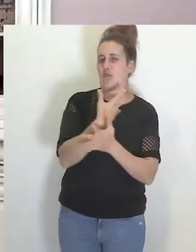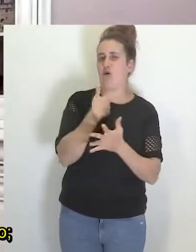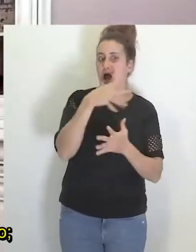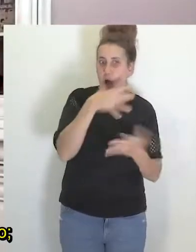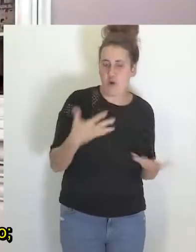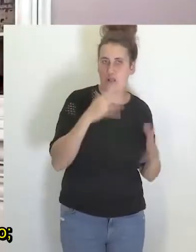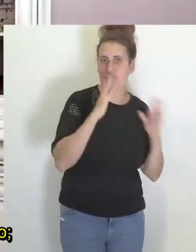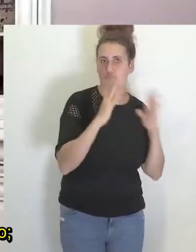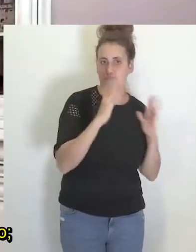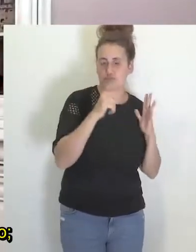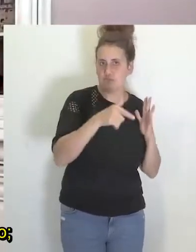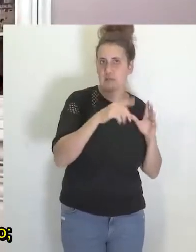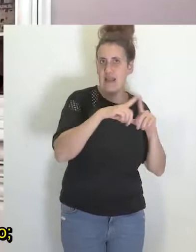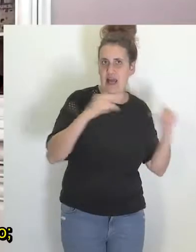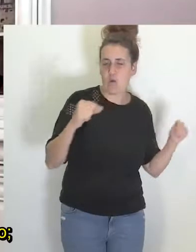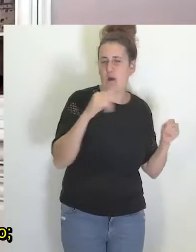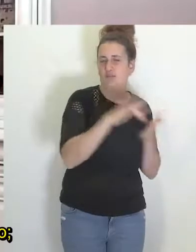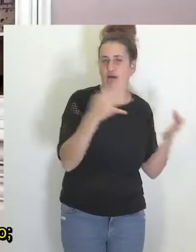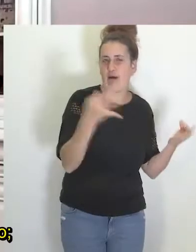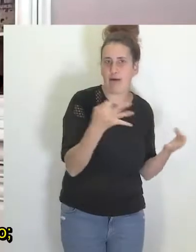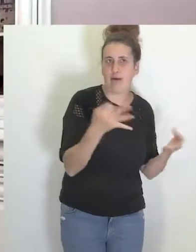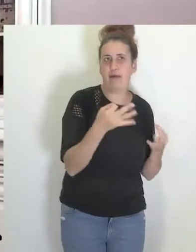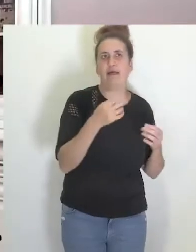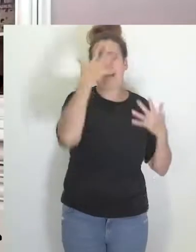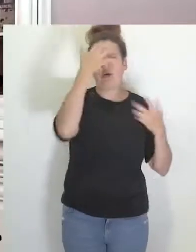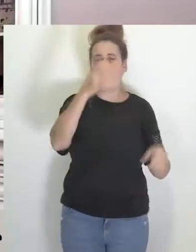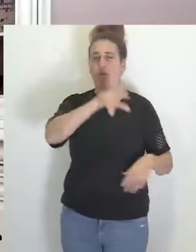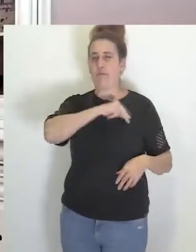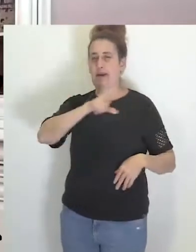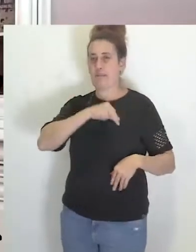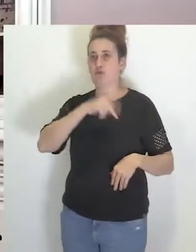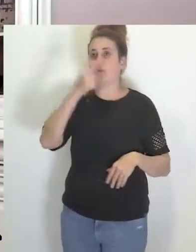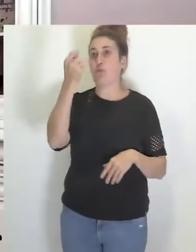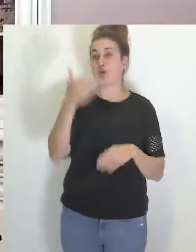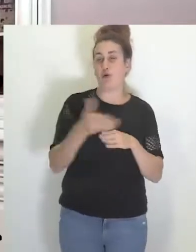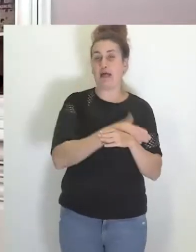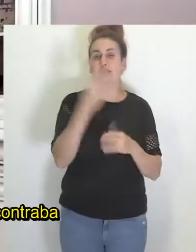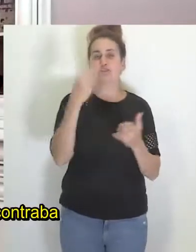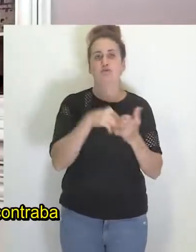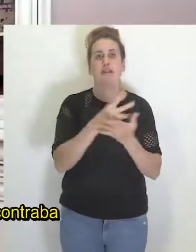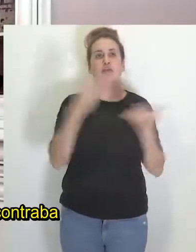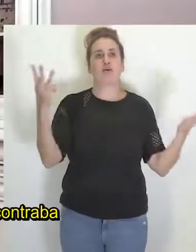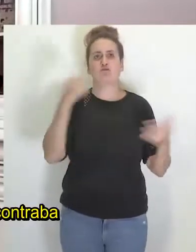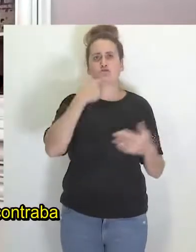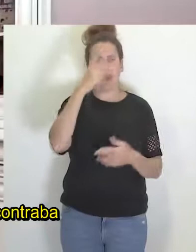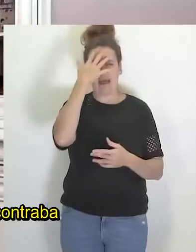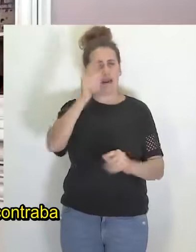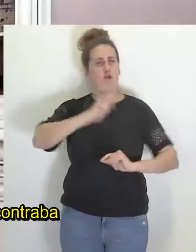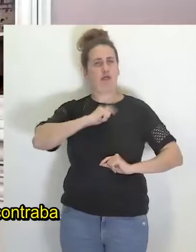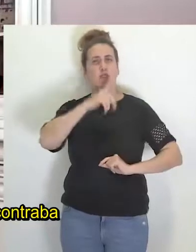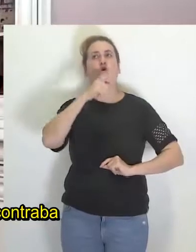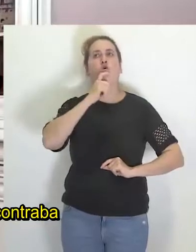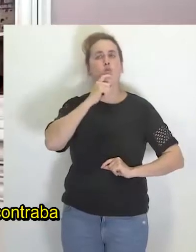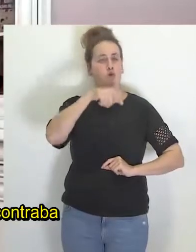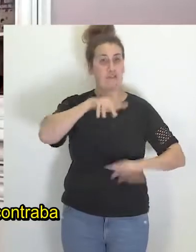Nicaragua, recordando los previos a ello, y nos situamos poquito antes del 2018, nos está recordando